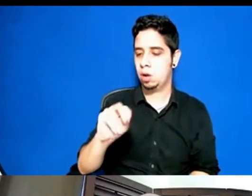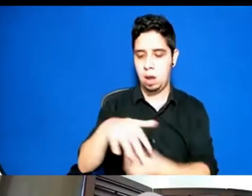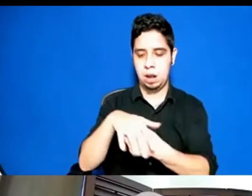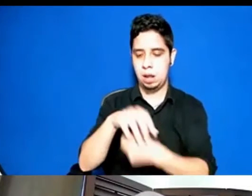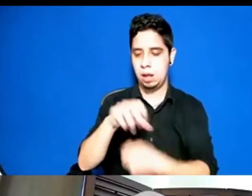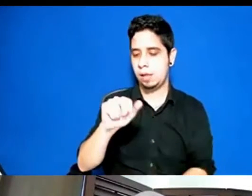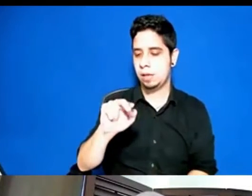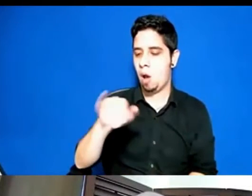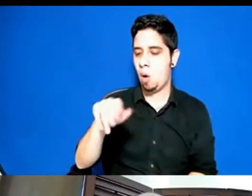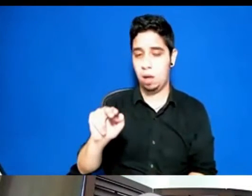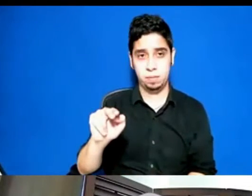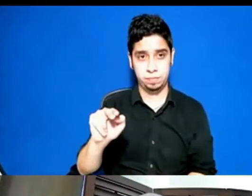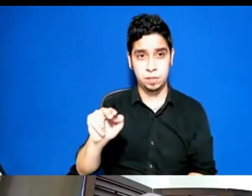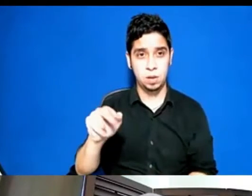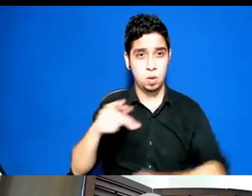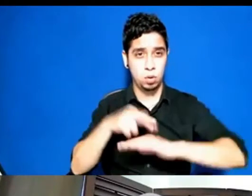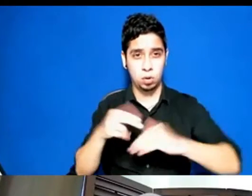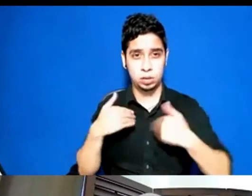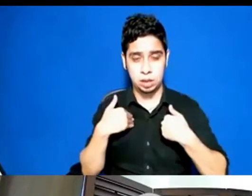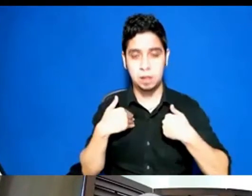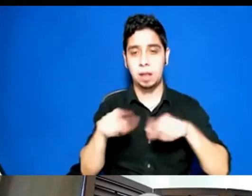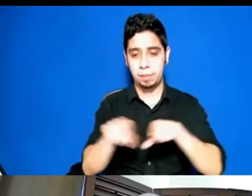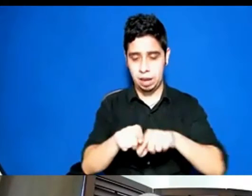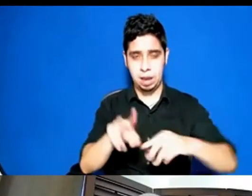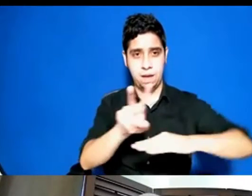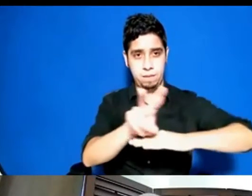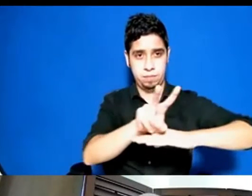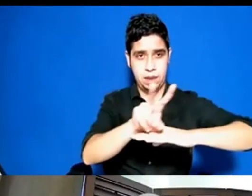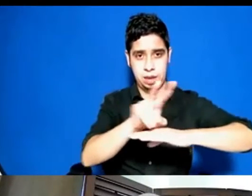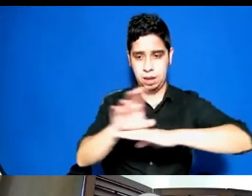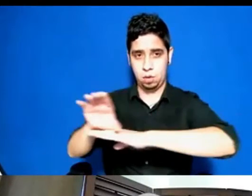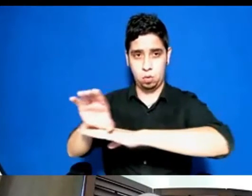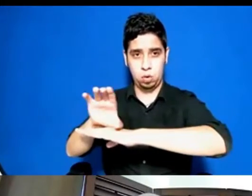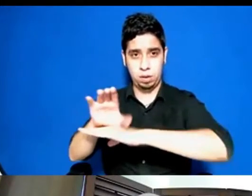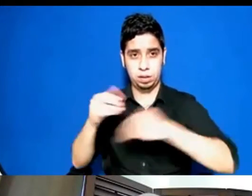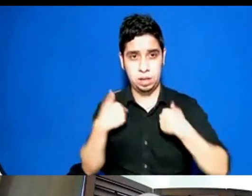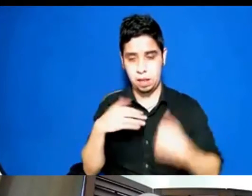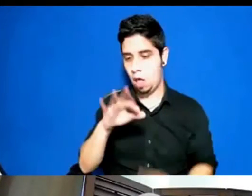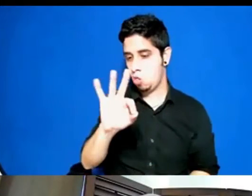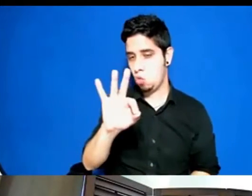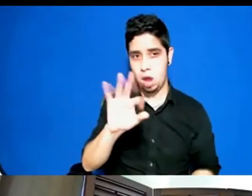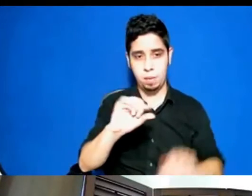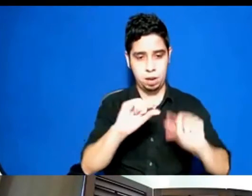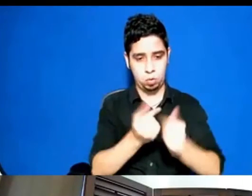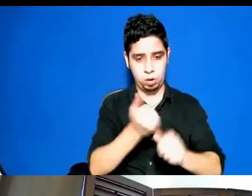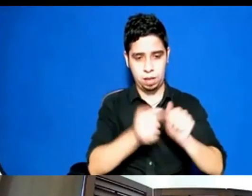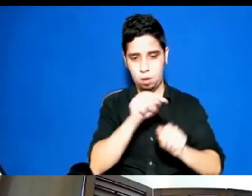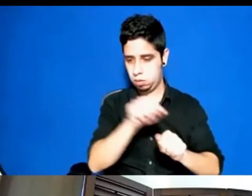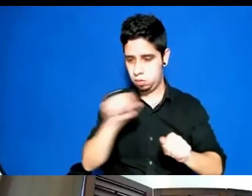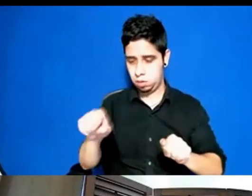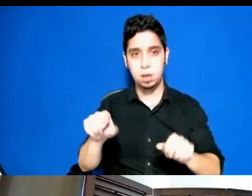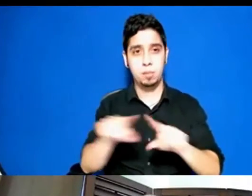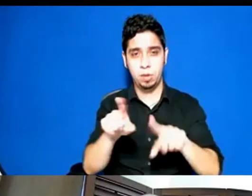tiene actualmente Vieques y Culebra, 9 grupos tortugueros, okay. Pero en San Juan